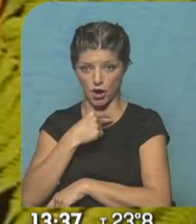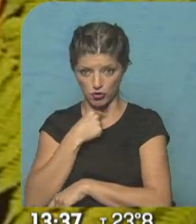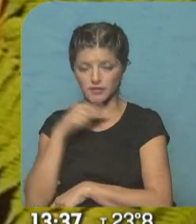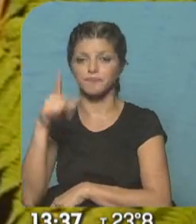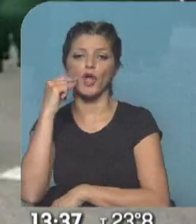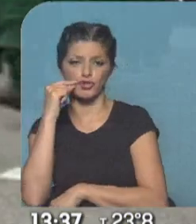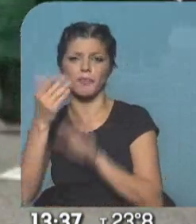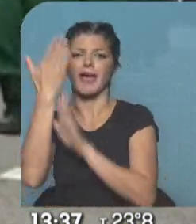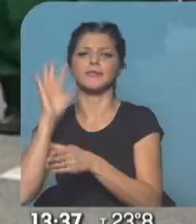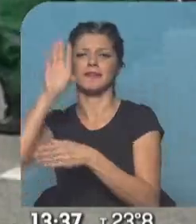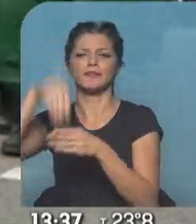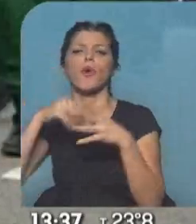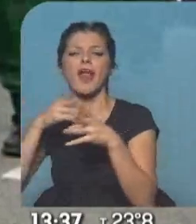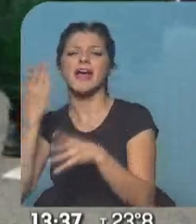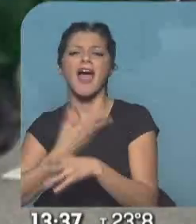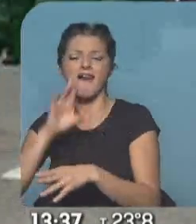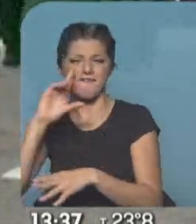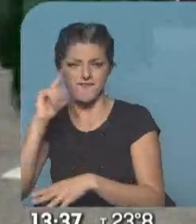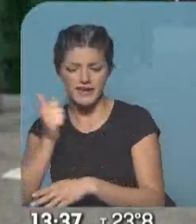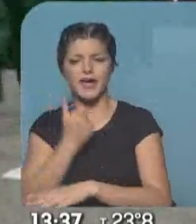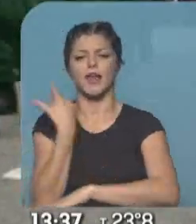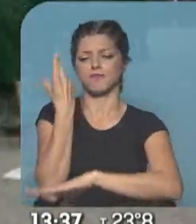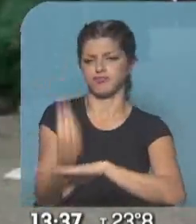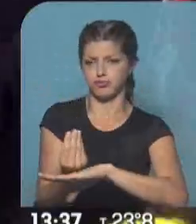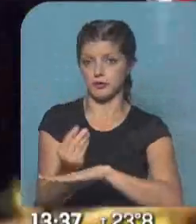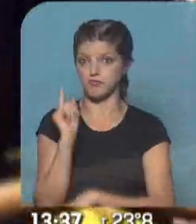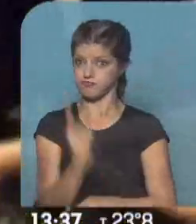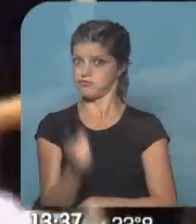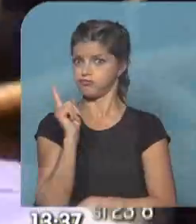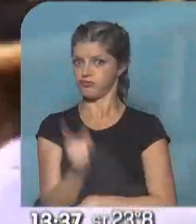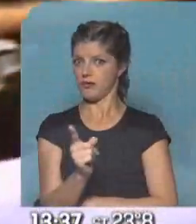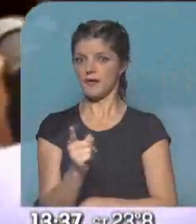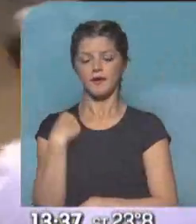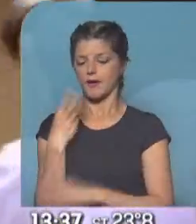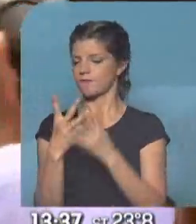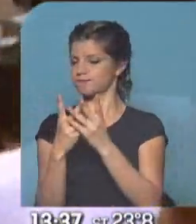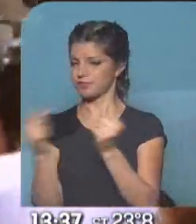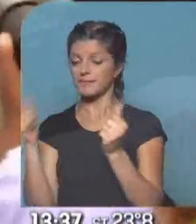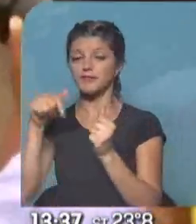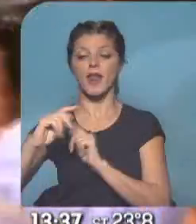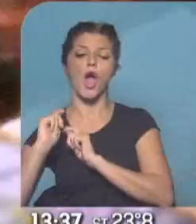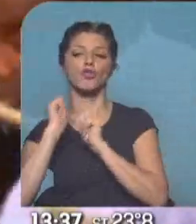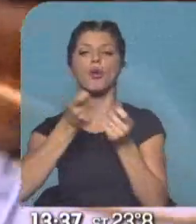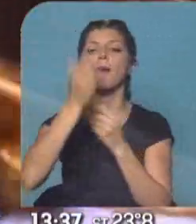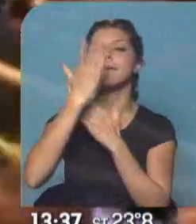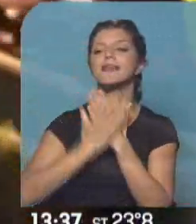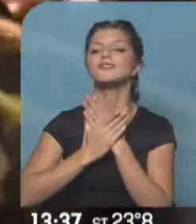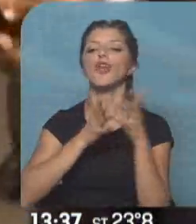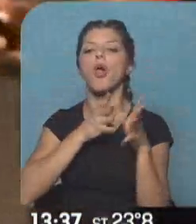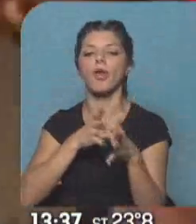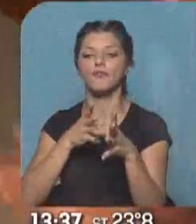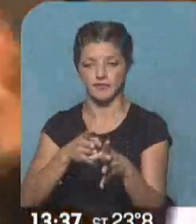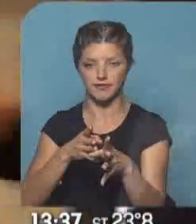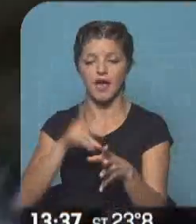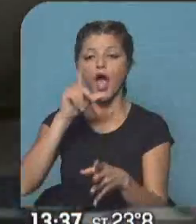de 75 años, que lideró Angola con astucia y mano de hierro, se retiró dejando en su lugar a su ministro de Defensa,